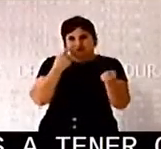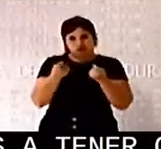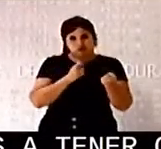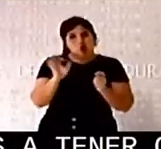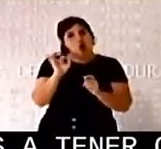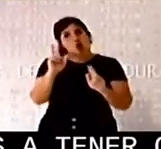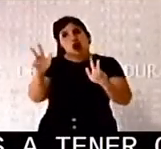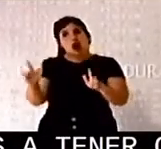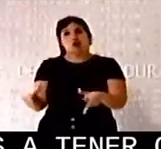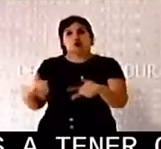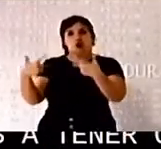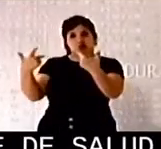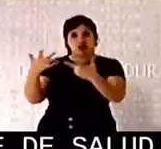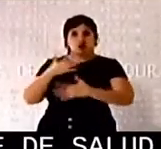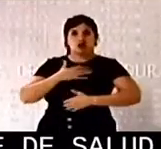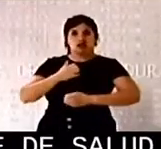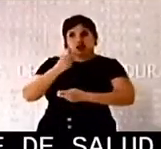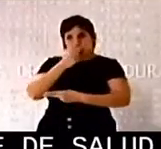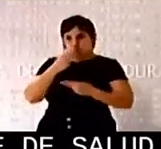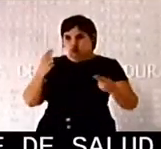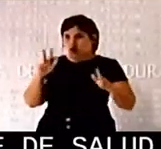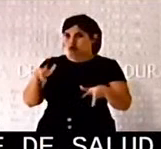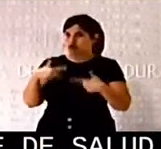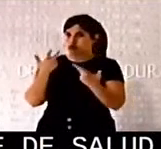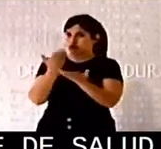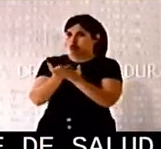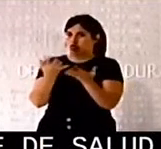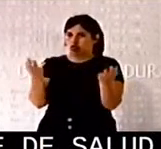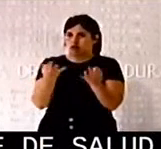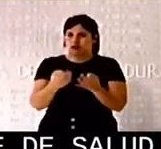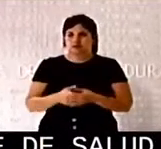parte de Salud Pública, y así debemos hacerlo.